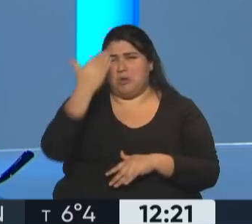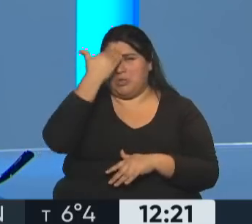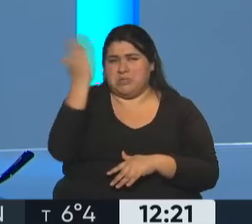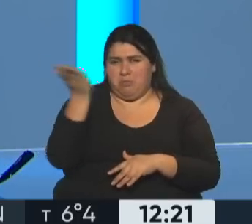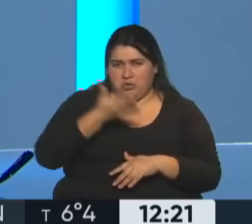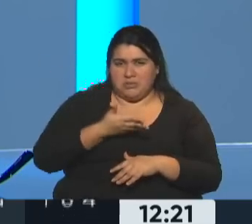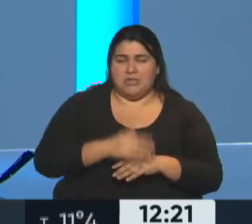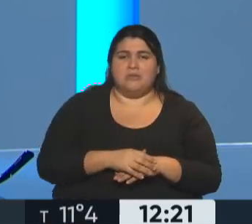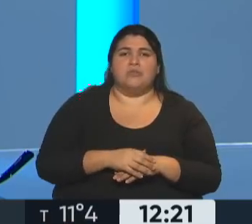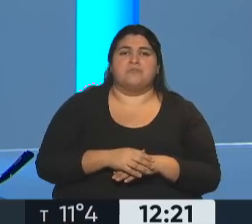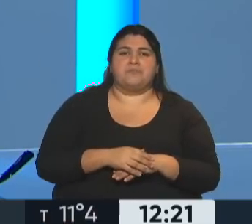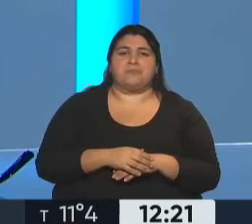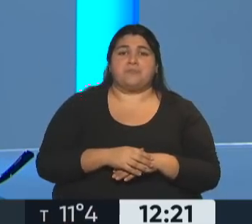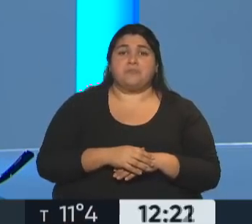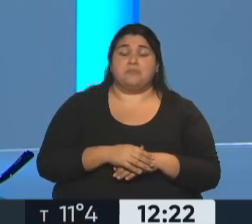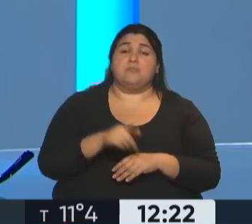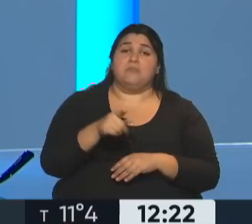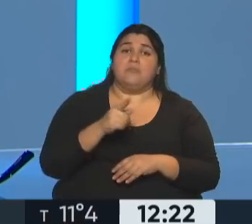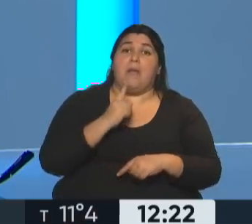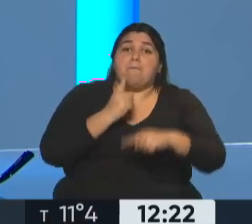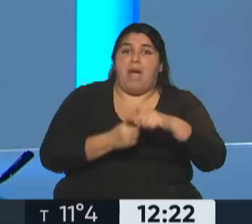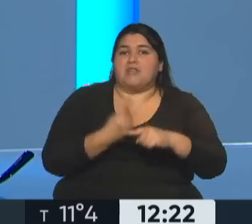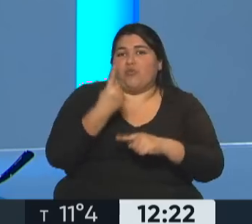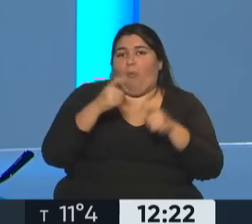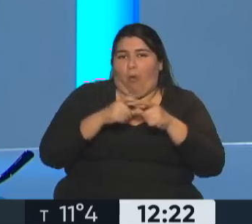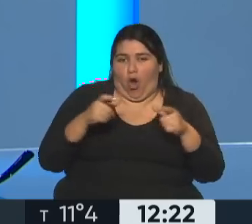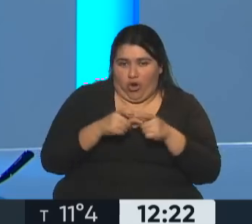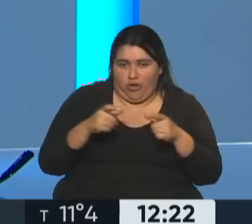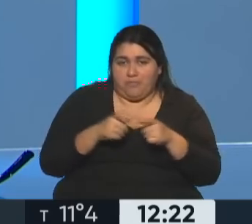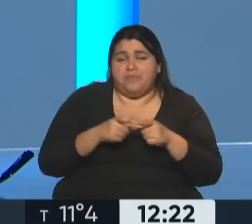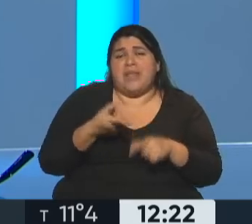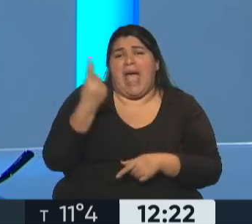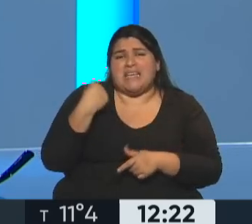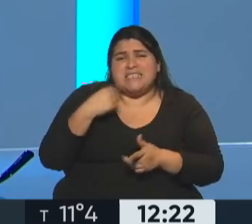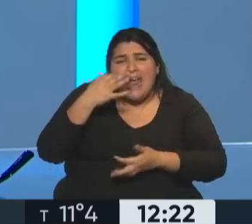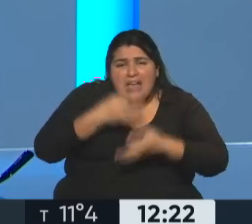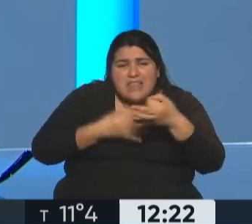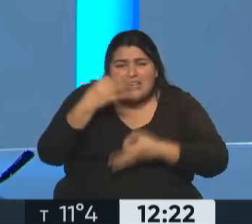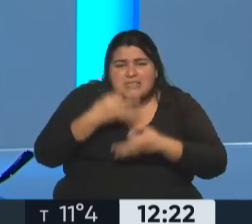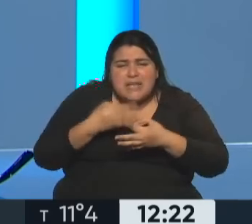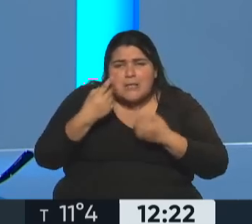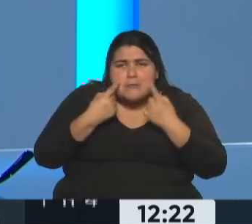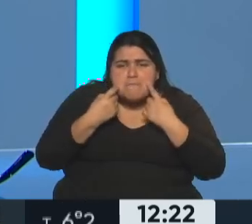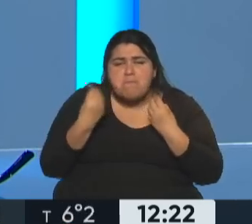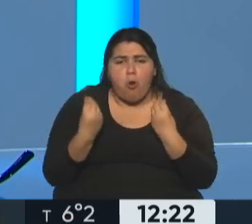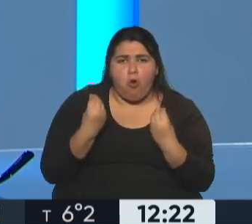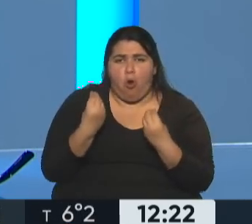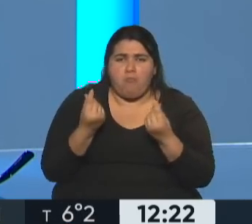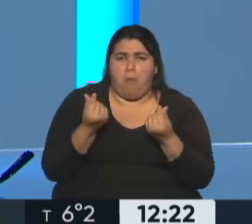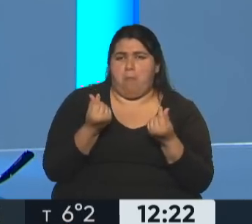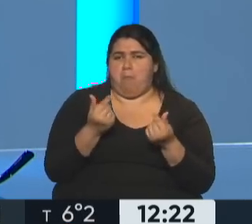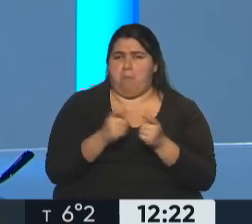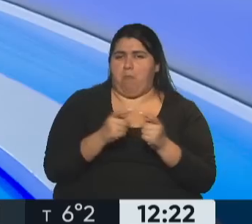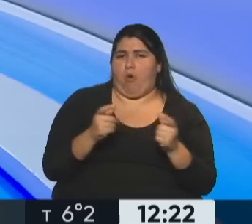probablemente más un bono un bueno que ayer se estuvo estudiando con cuánto podría ser el monto de este bono y